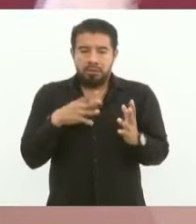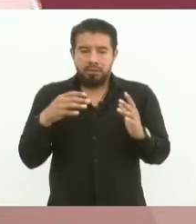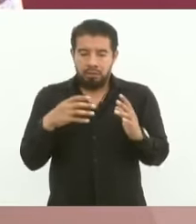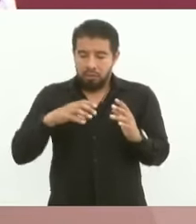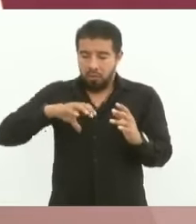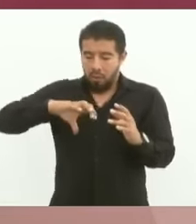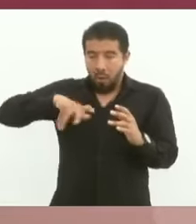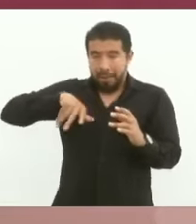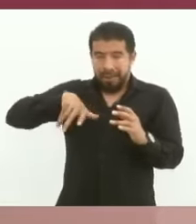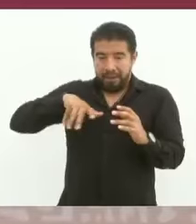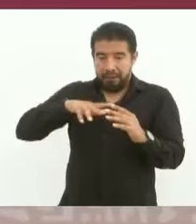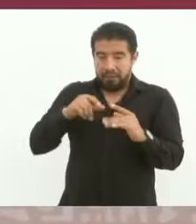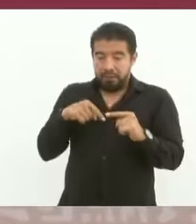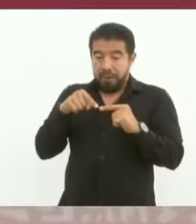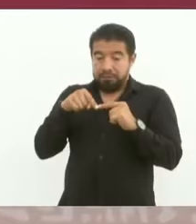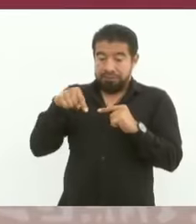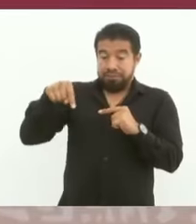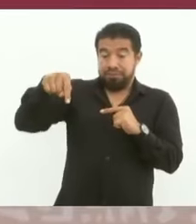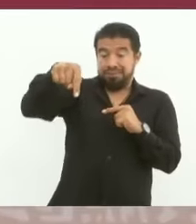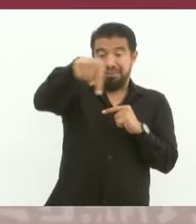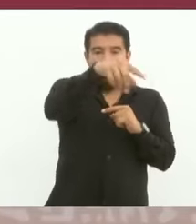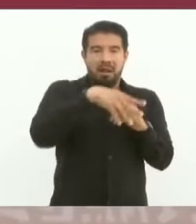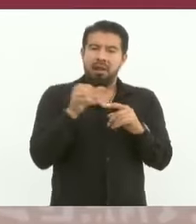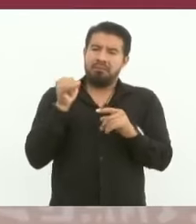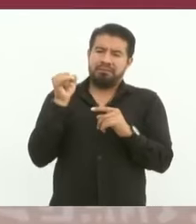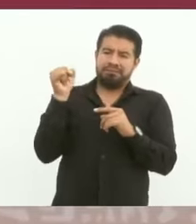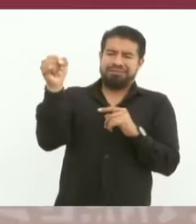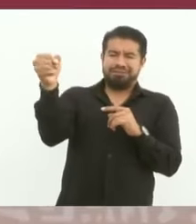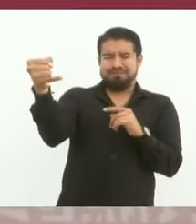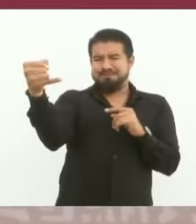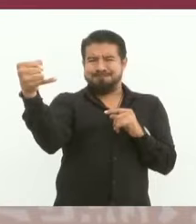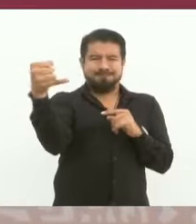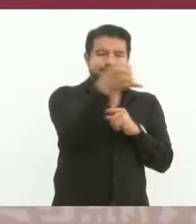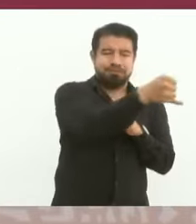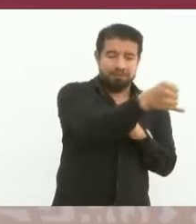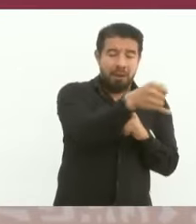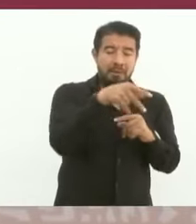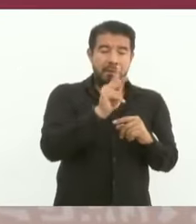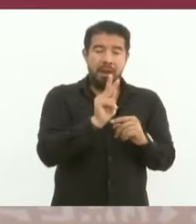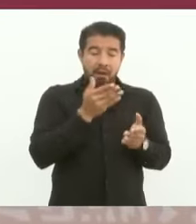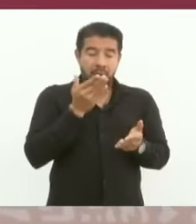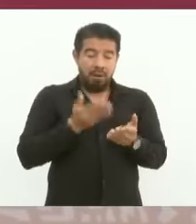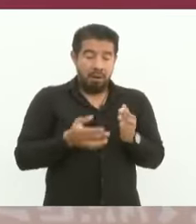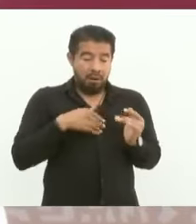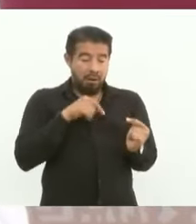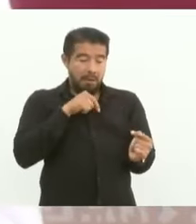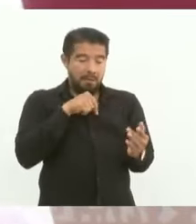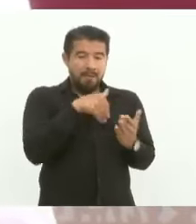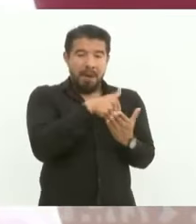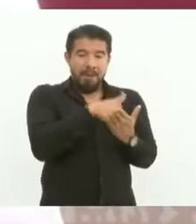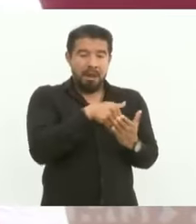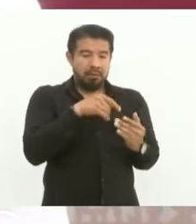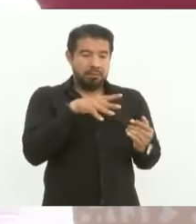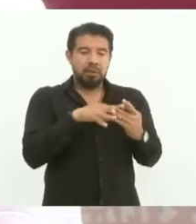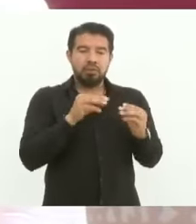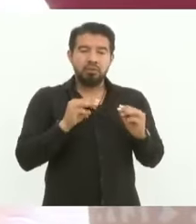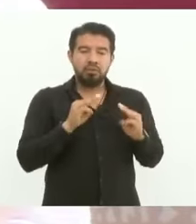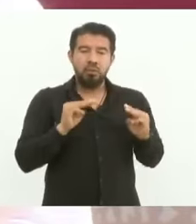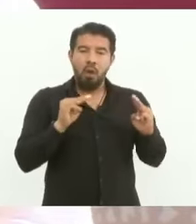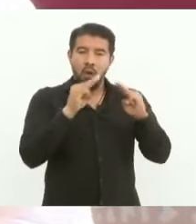Comitán y es una vuelta. Y si bajan por